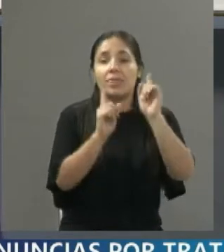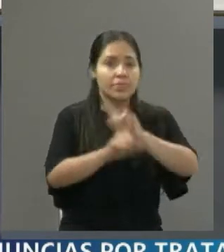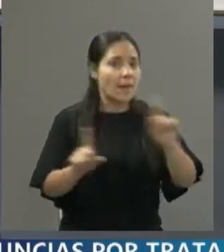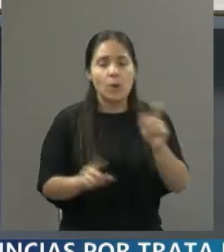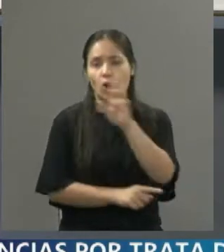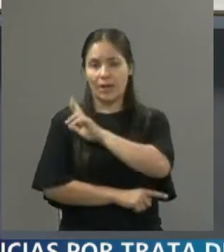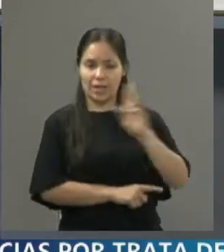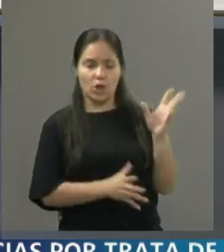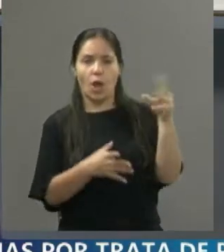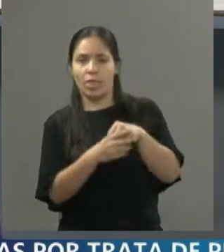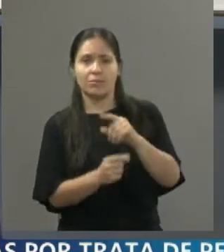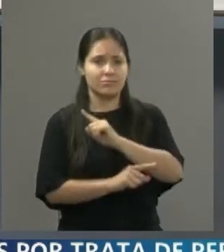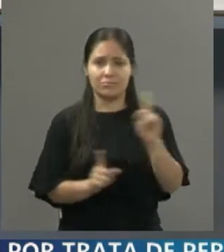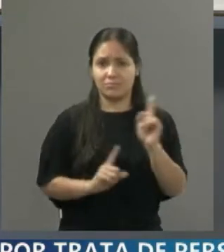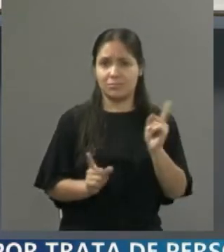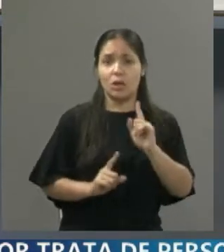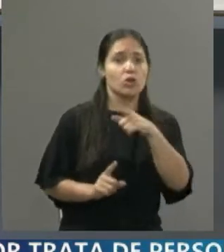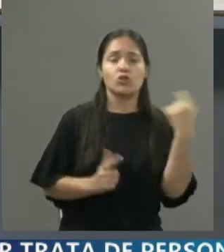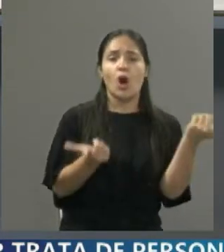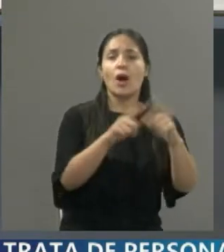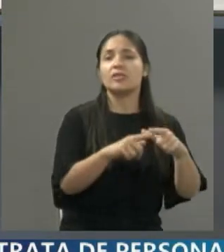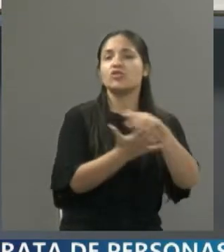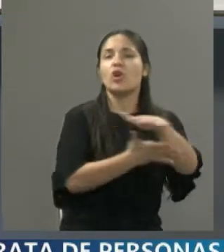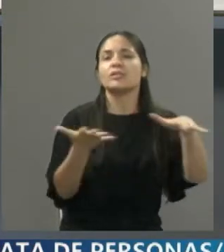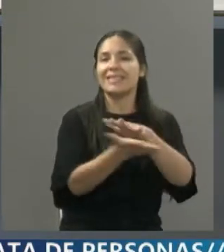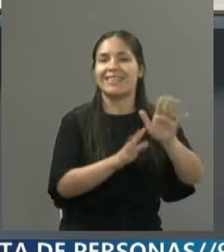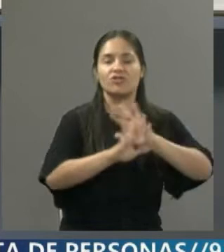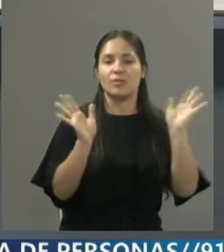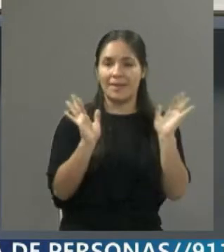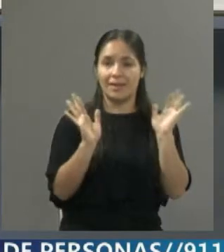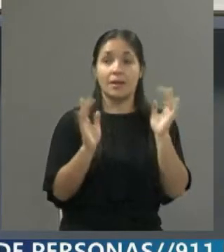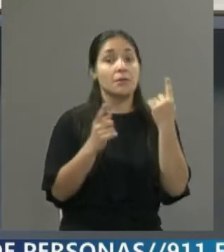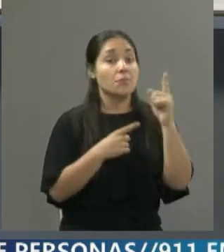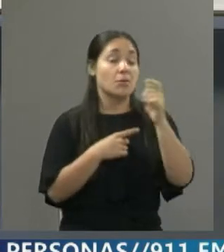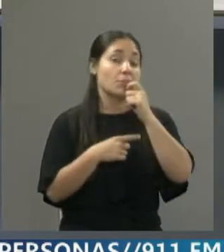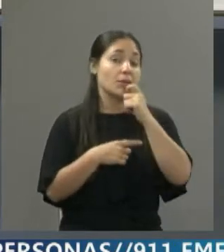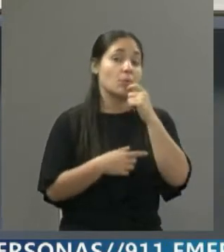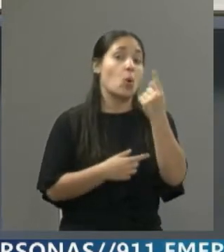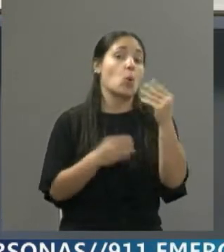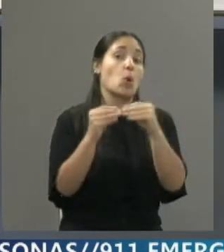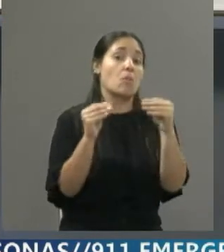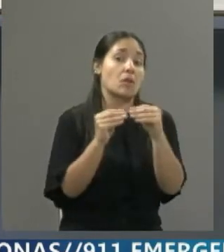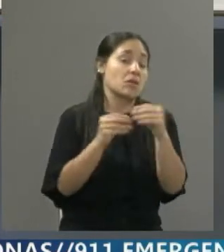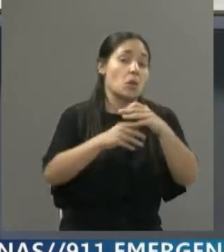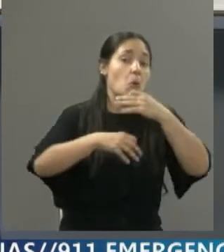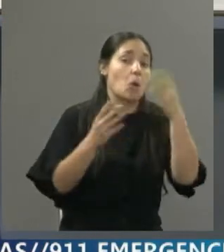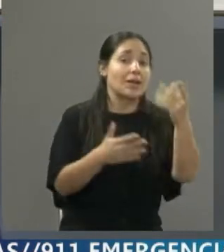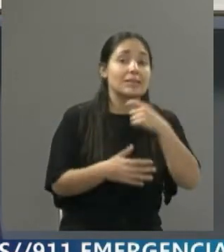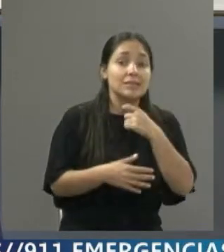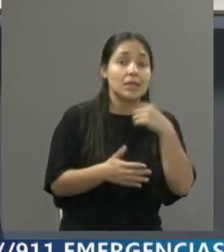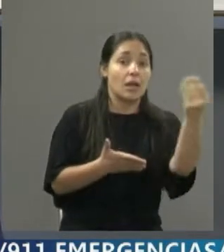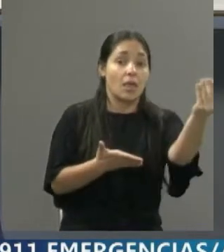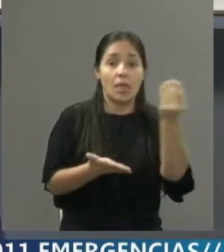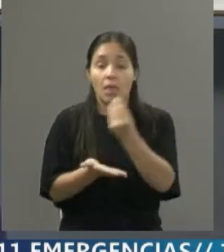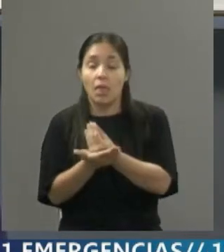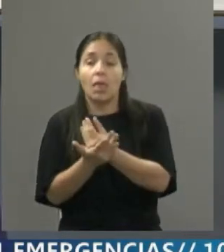una organización de la sociedad civil. Sin embargo, eso no quiere decir que el día de mañana, si algún compañero o compañera quiere lanzarse y